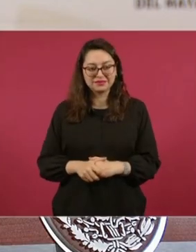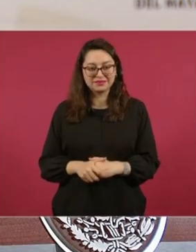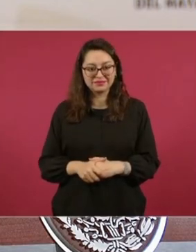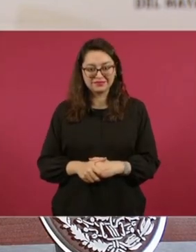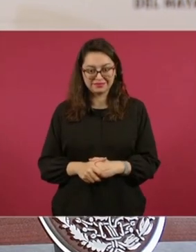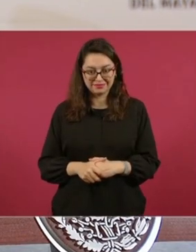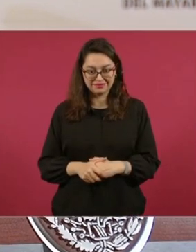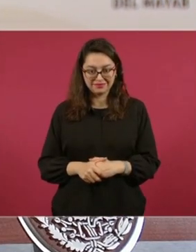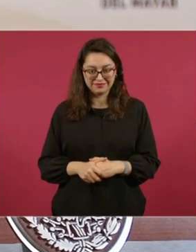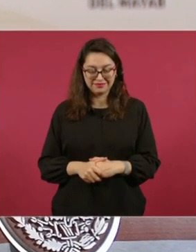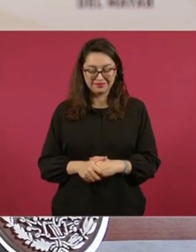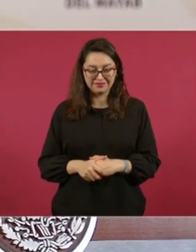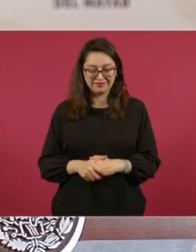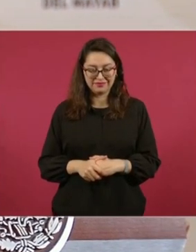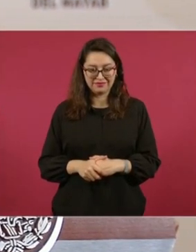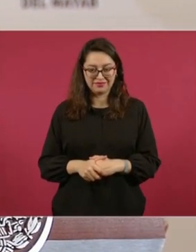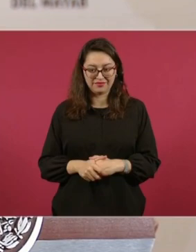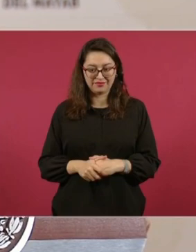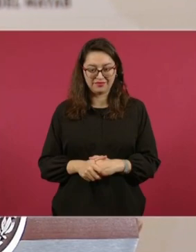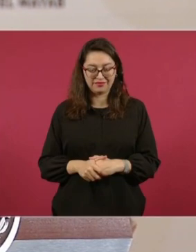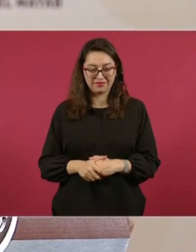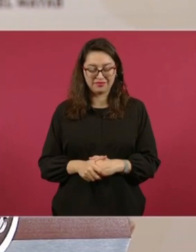Pues